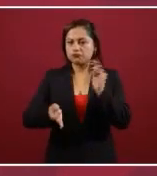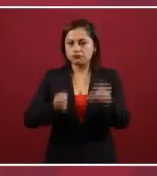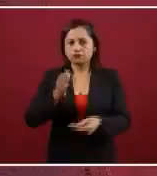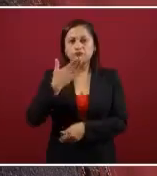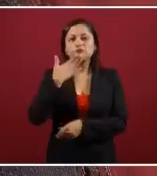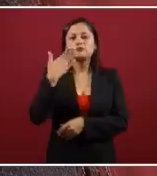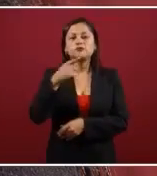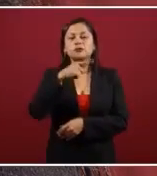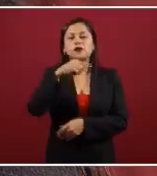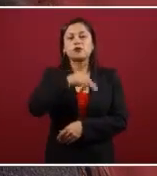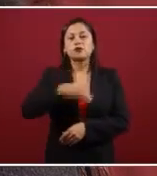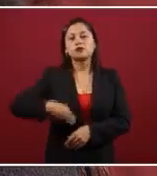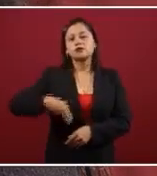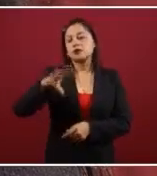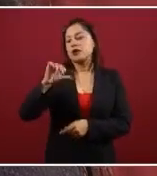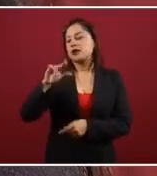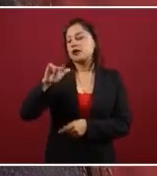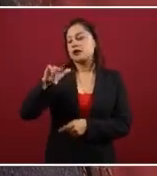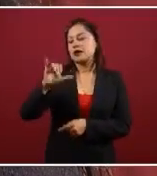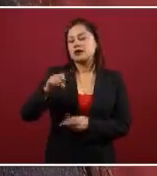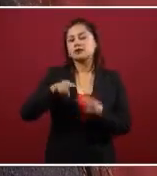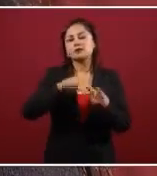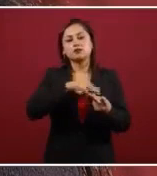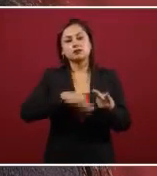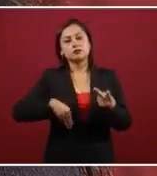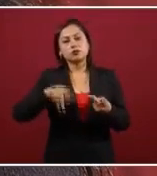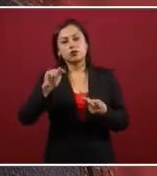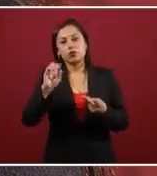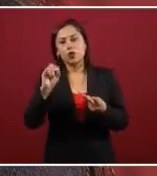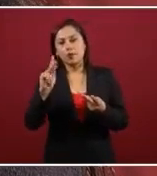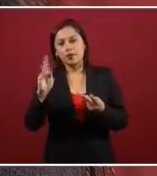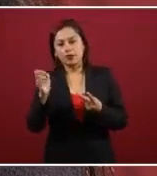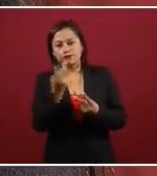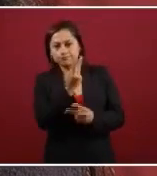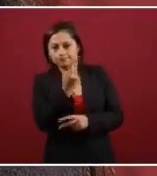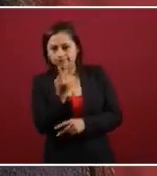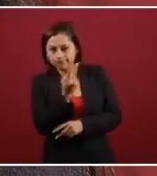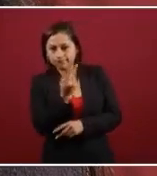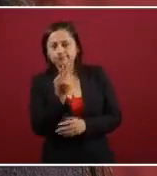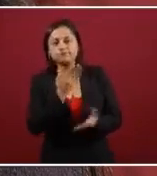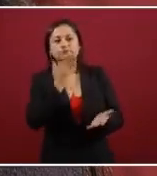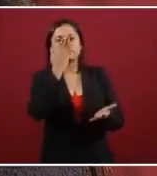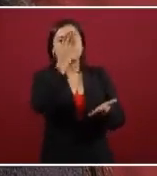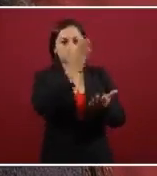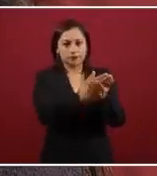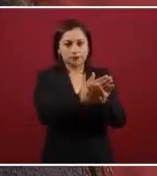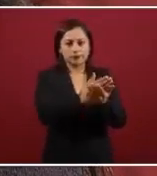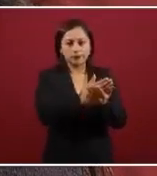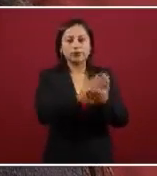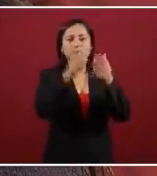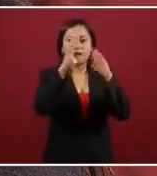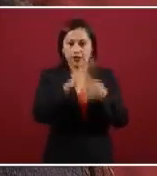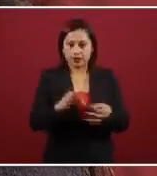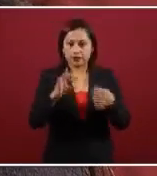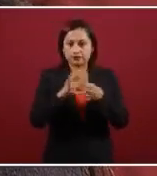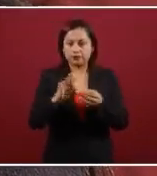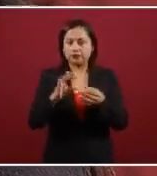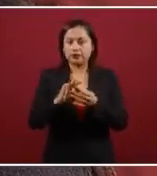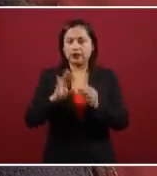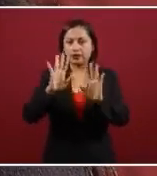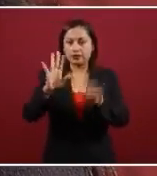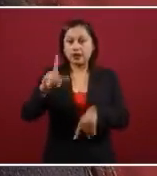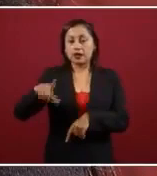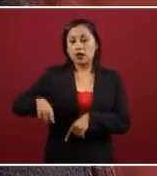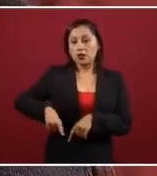en el municipio de Topia. Decirles que desde el gobierno local, hablo desde el